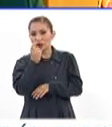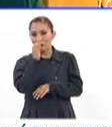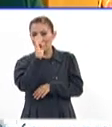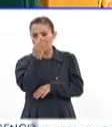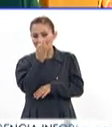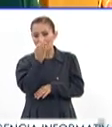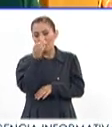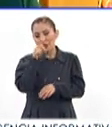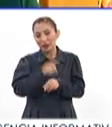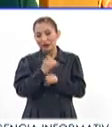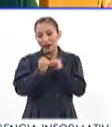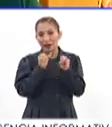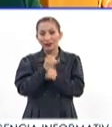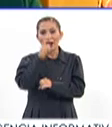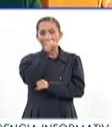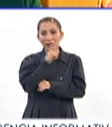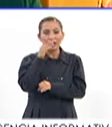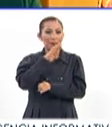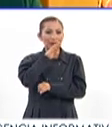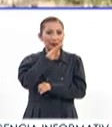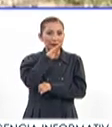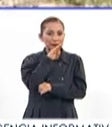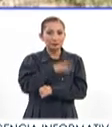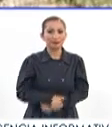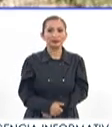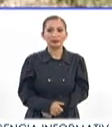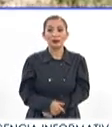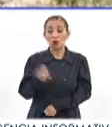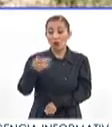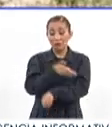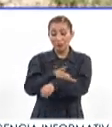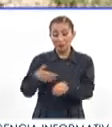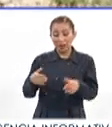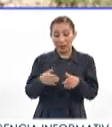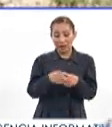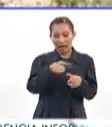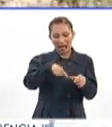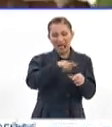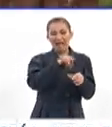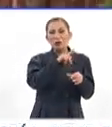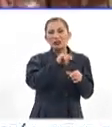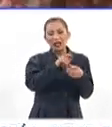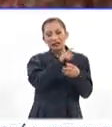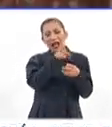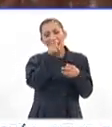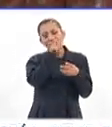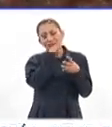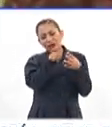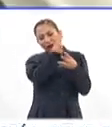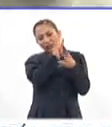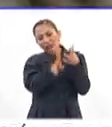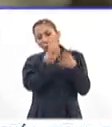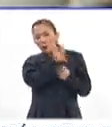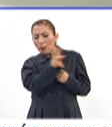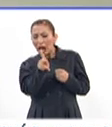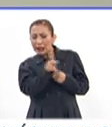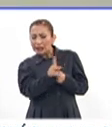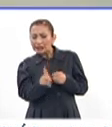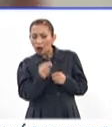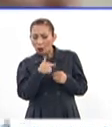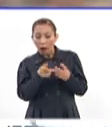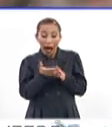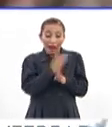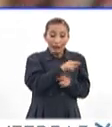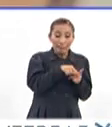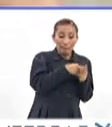de febrero, el Día Internacional de la Lengua Materna. Una familia lingüística es un conjunto de lenguas cuyas semejanzas obedecen a un